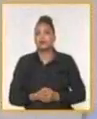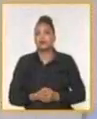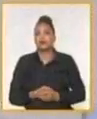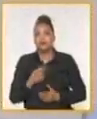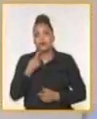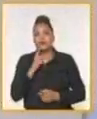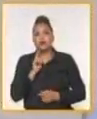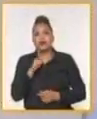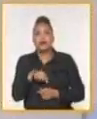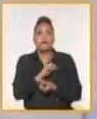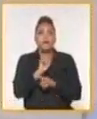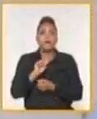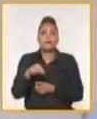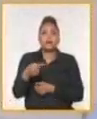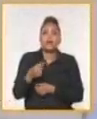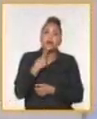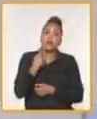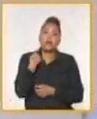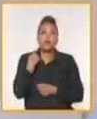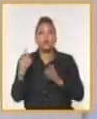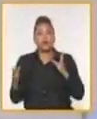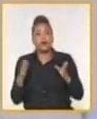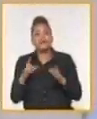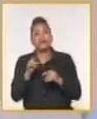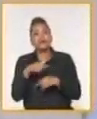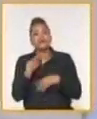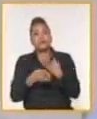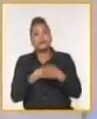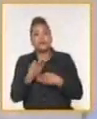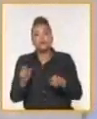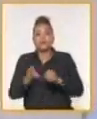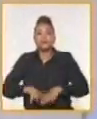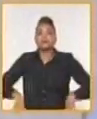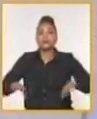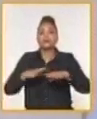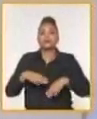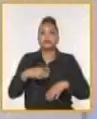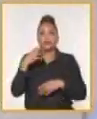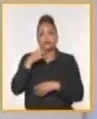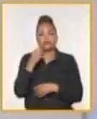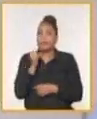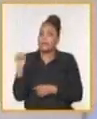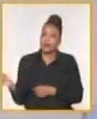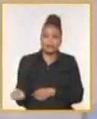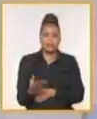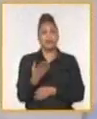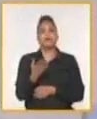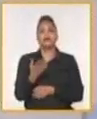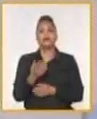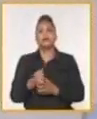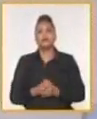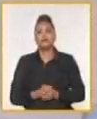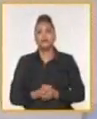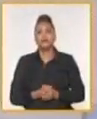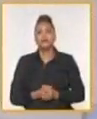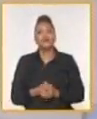dentro de 1 año, y ese es un problema que pone en crisis la existencia del Estado. Mentira. Esa es una gran